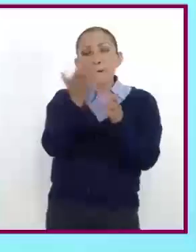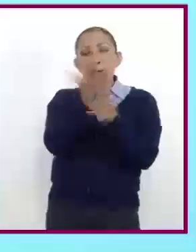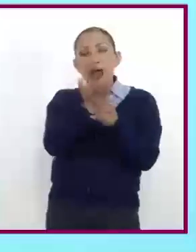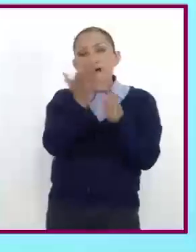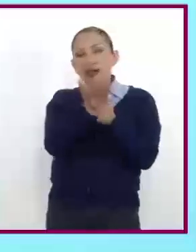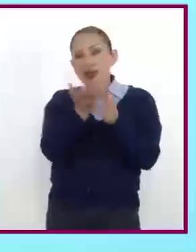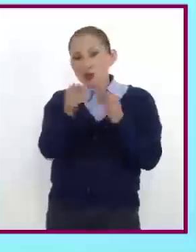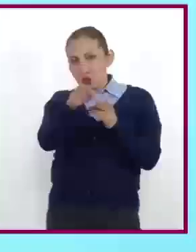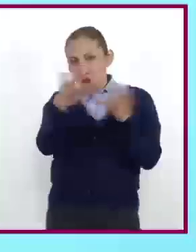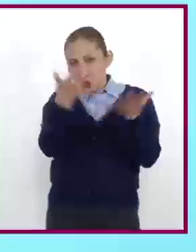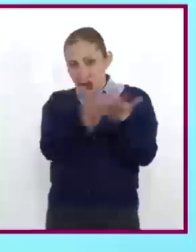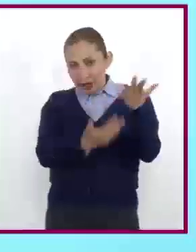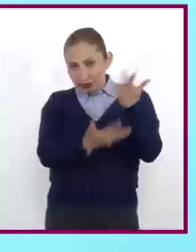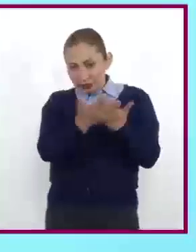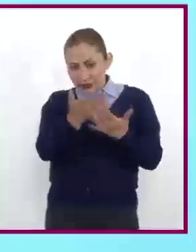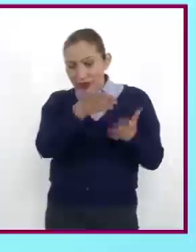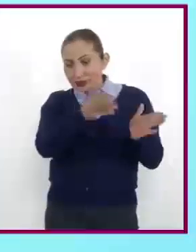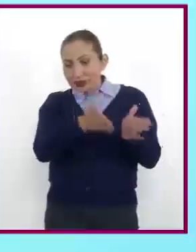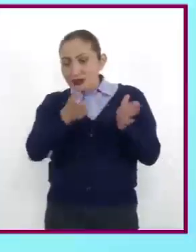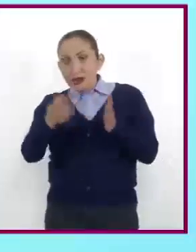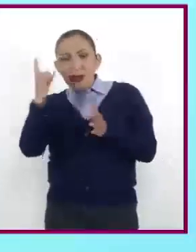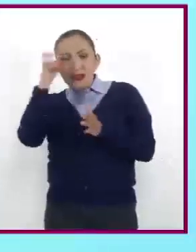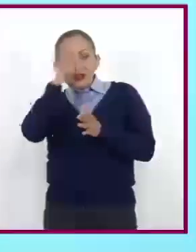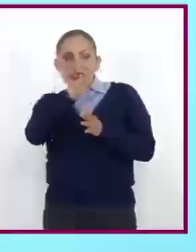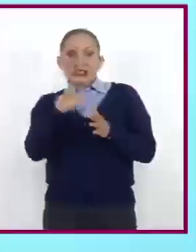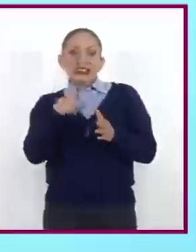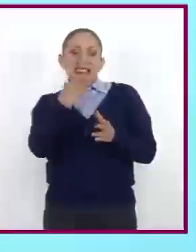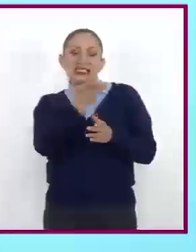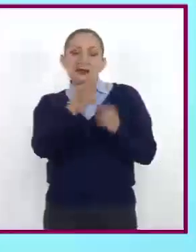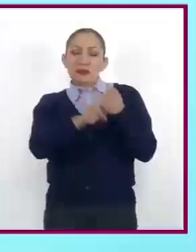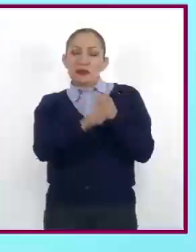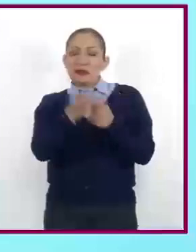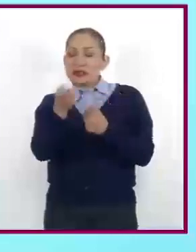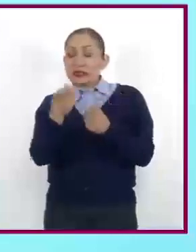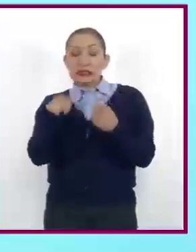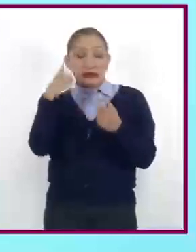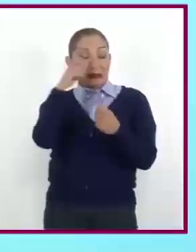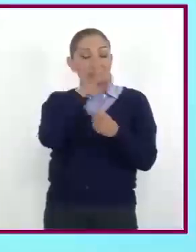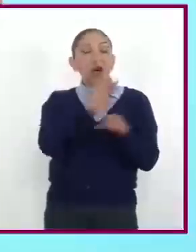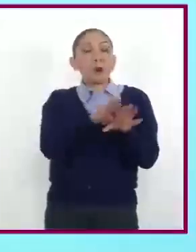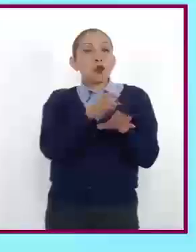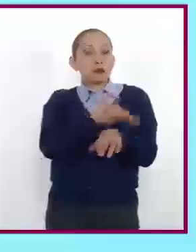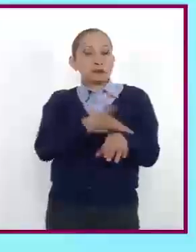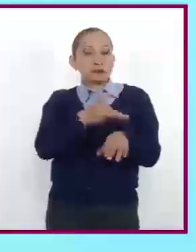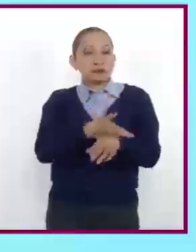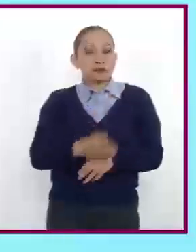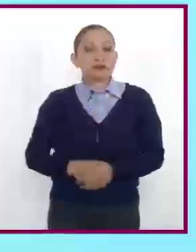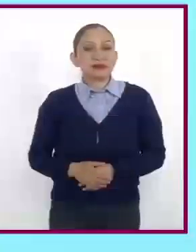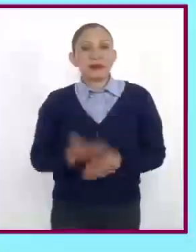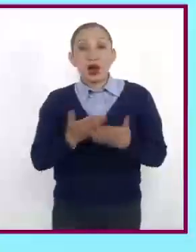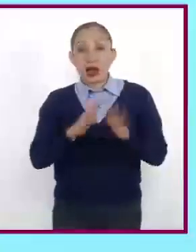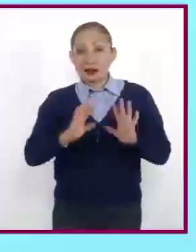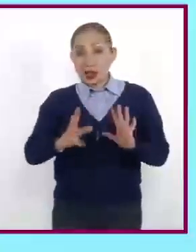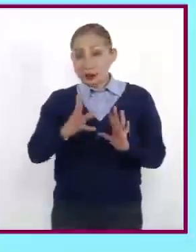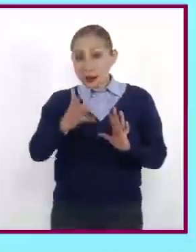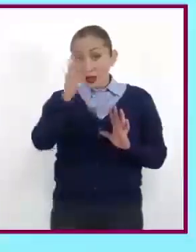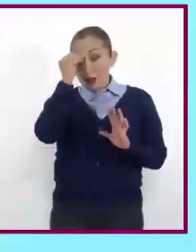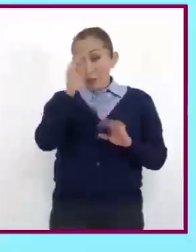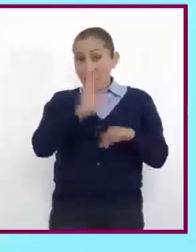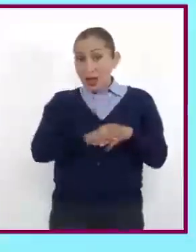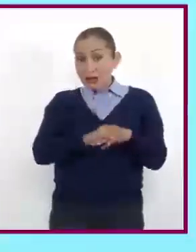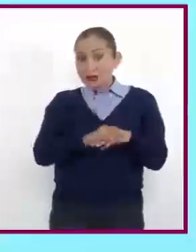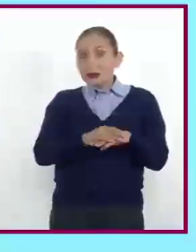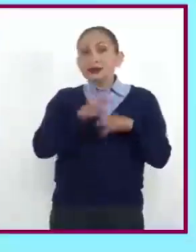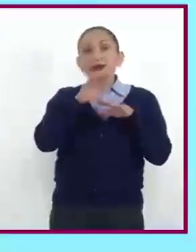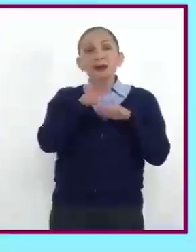etapas que han seguido, así como las dificultades que han enfrentado y cómo las han resuelto. Ahora que han aprendido un poco